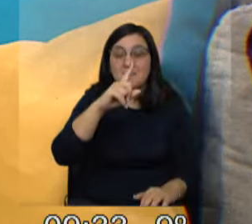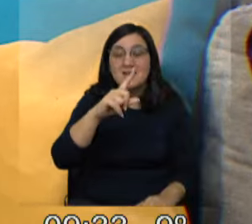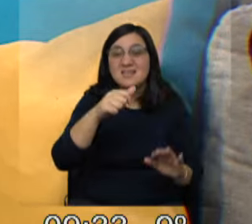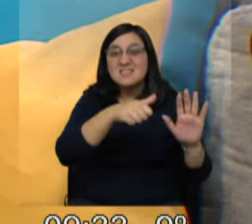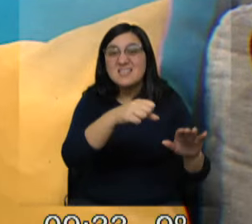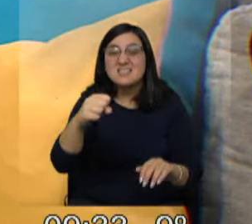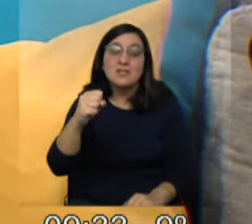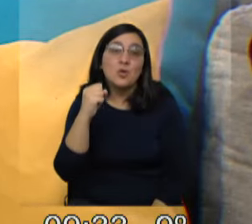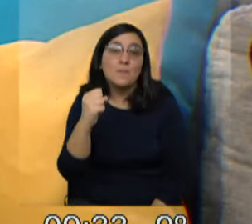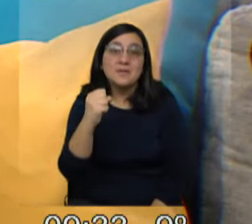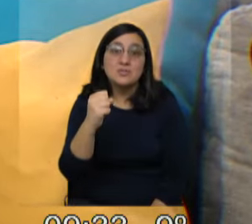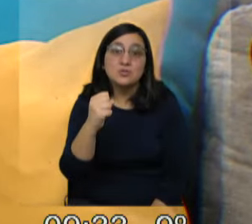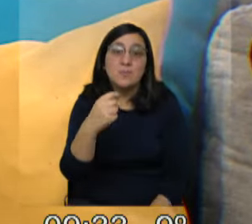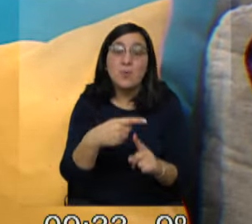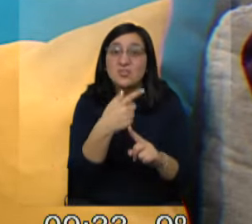27.681 pesos.